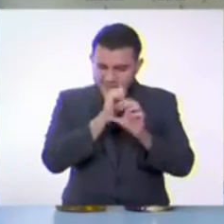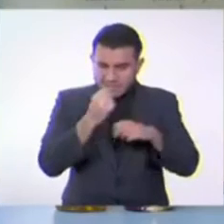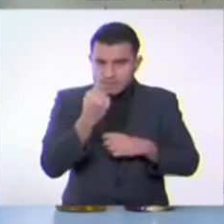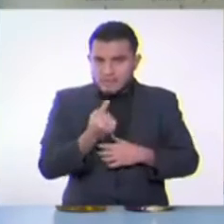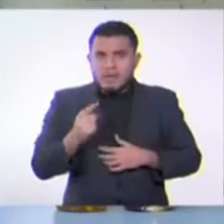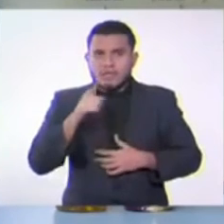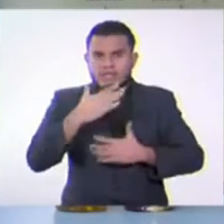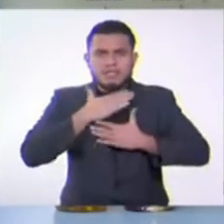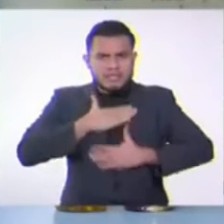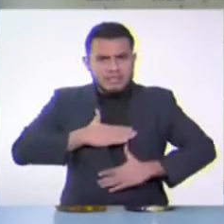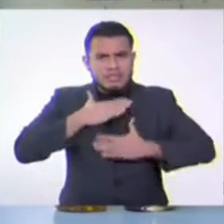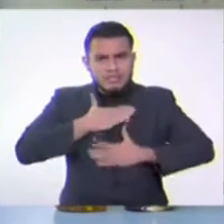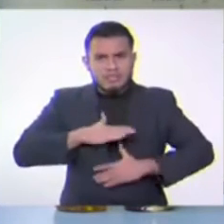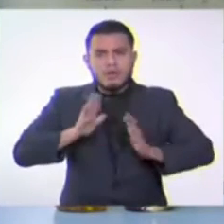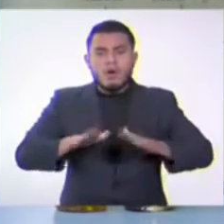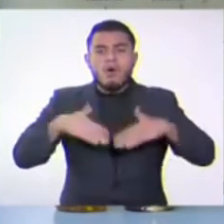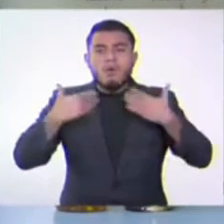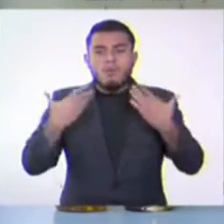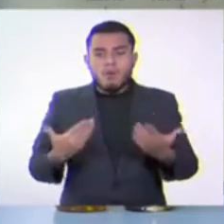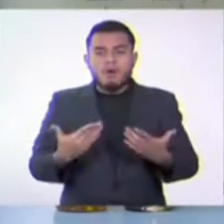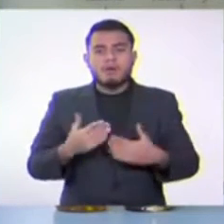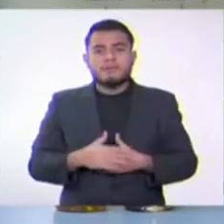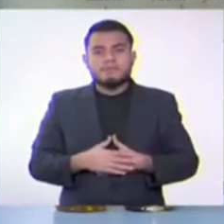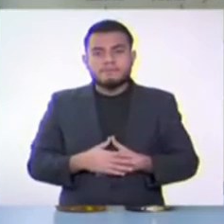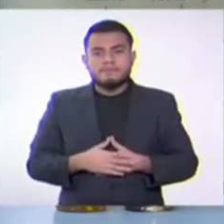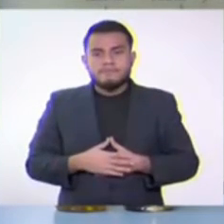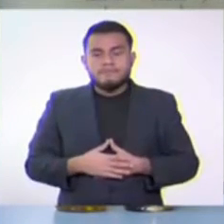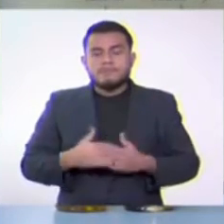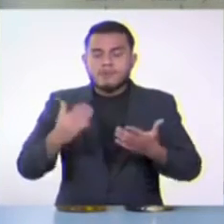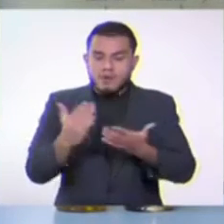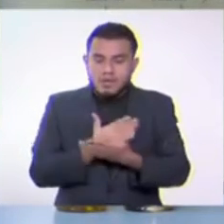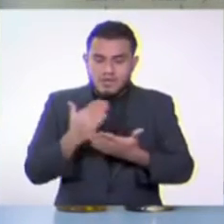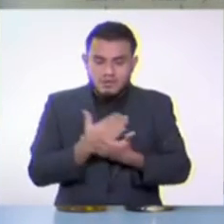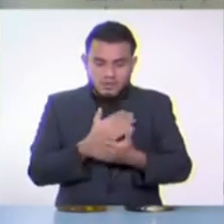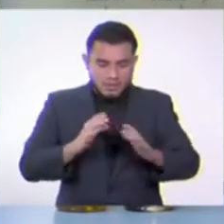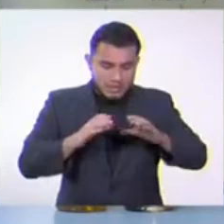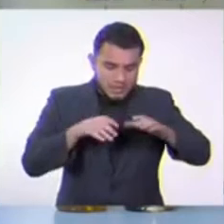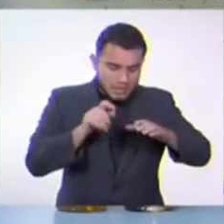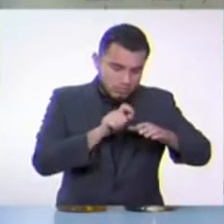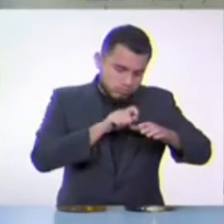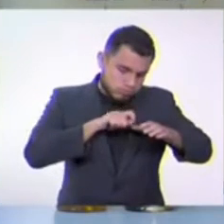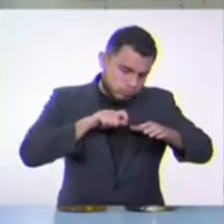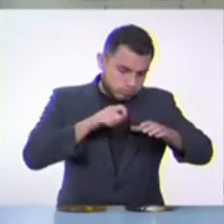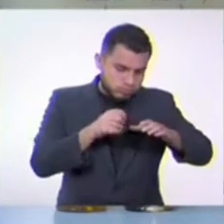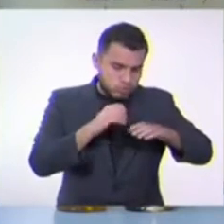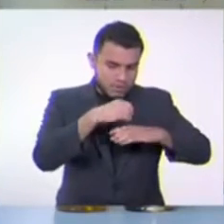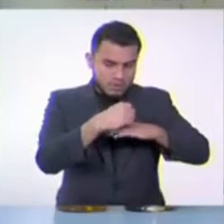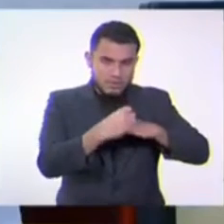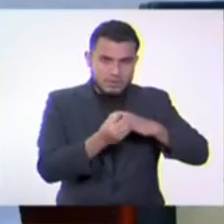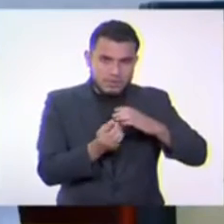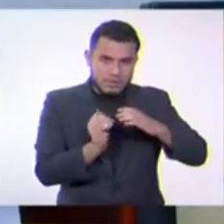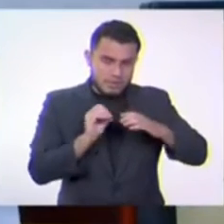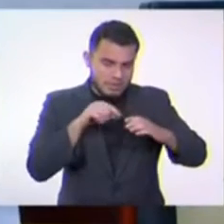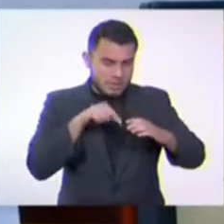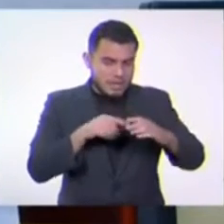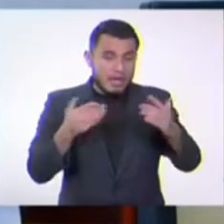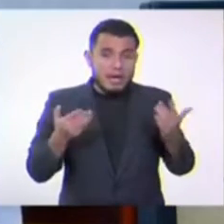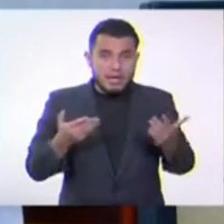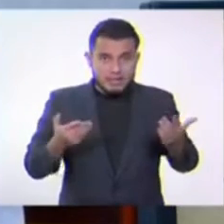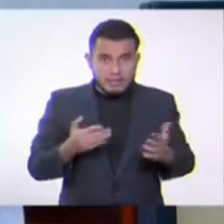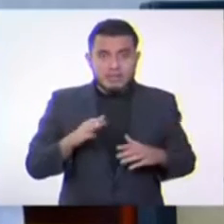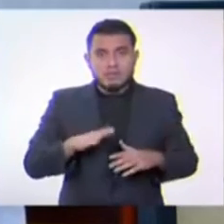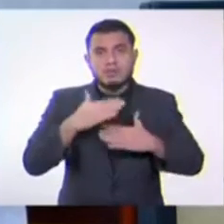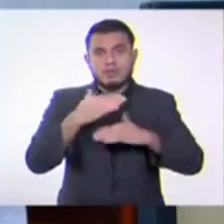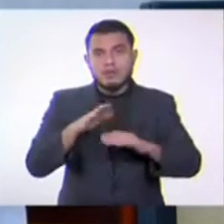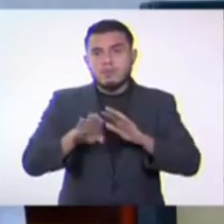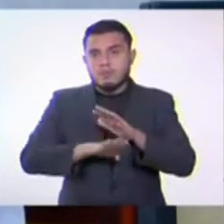te preocupes, porque convenientemente los estudios moleculares han reflejado que en su nivel más básico los seres vivos